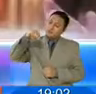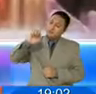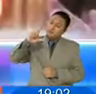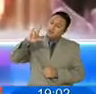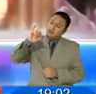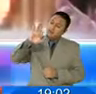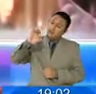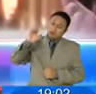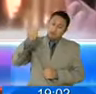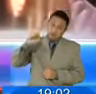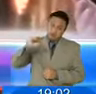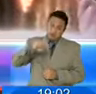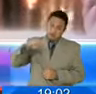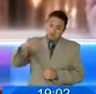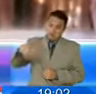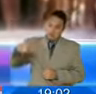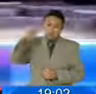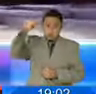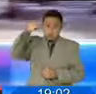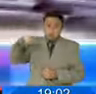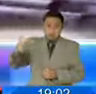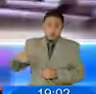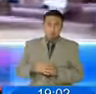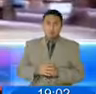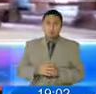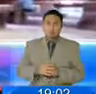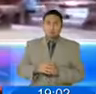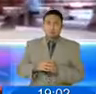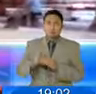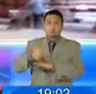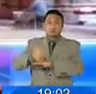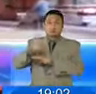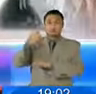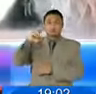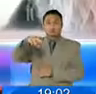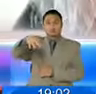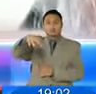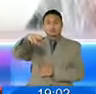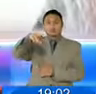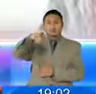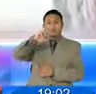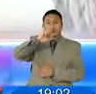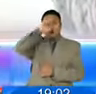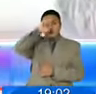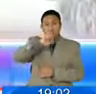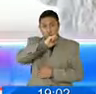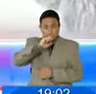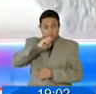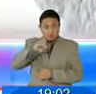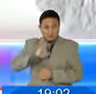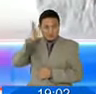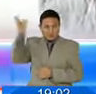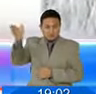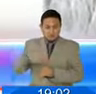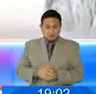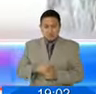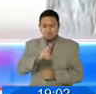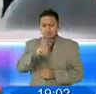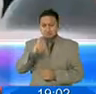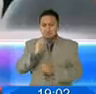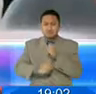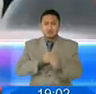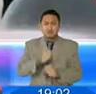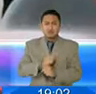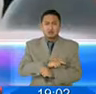Ecuador fue llevado al gobierno general de la orden del Carmen en Roma un honor inmenso durante 22 años se encargó de la